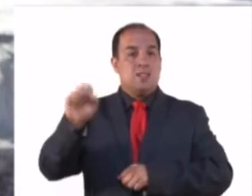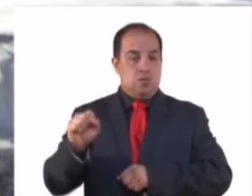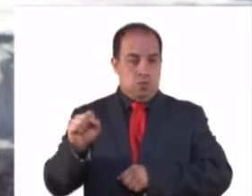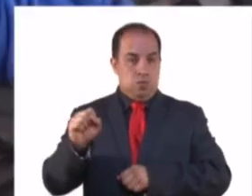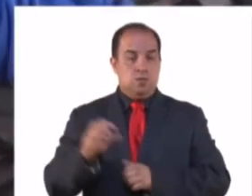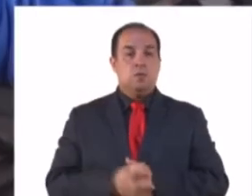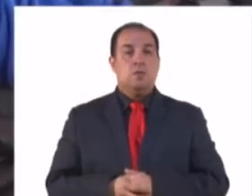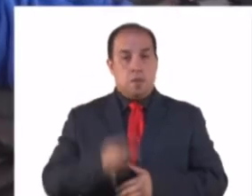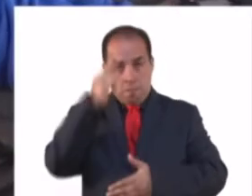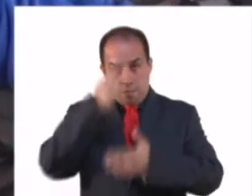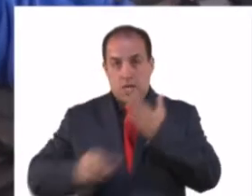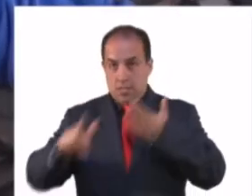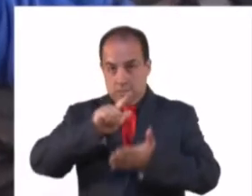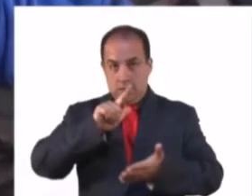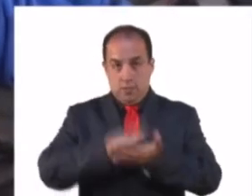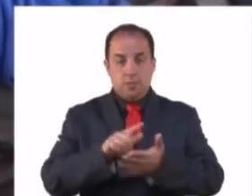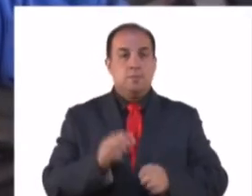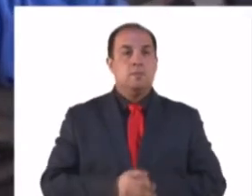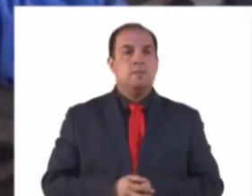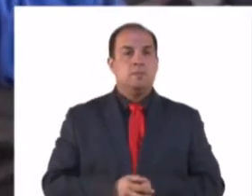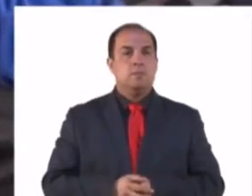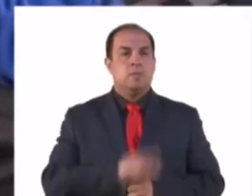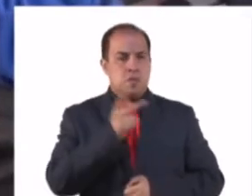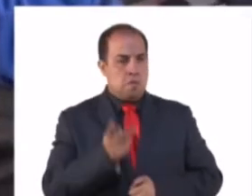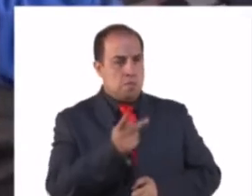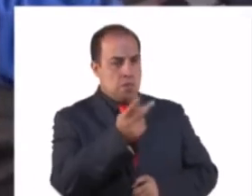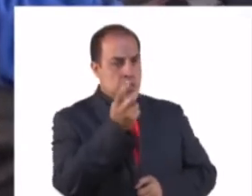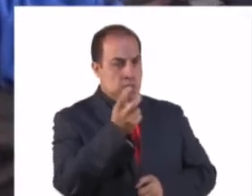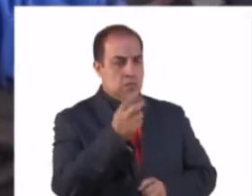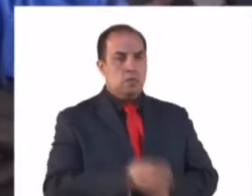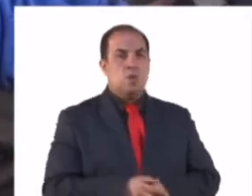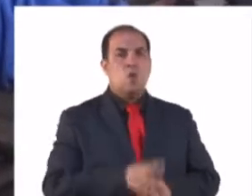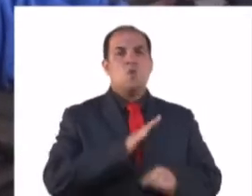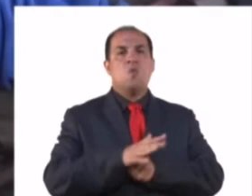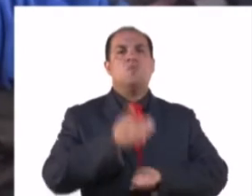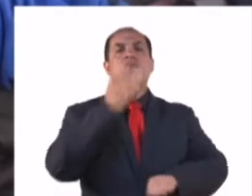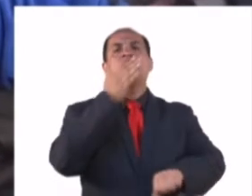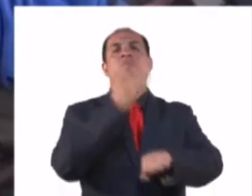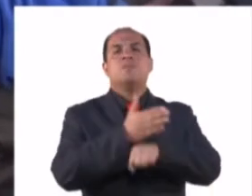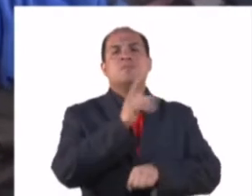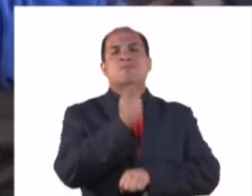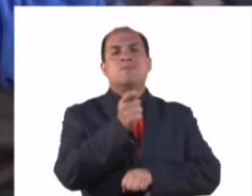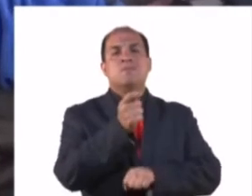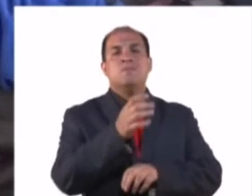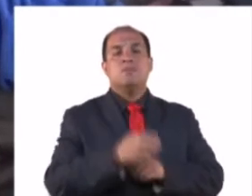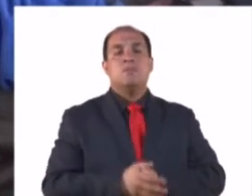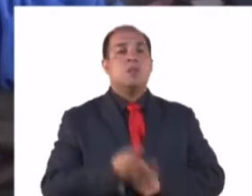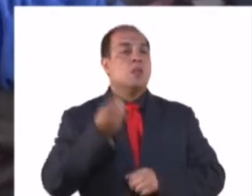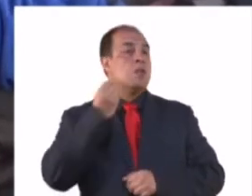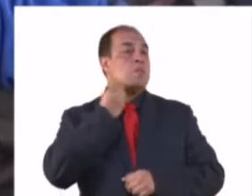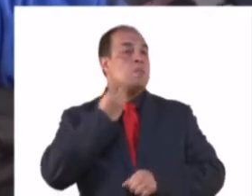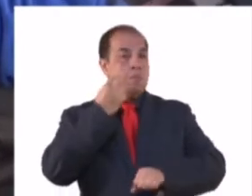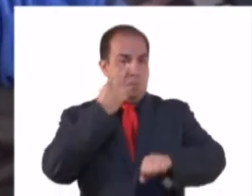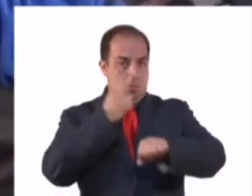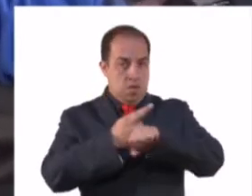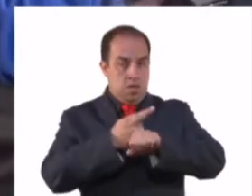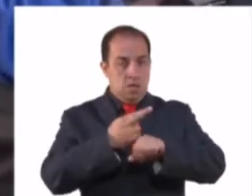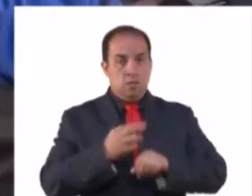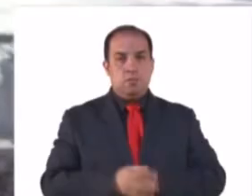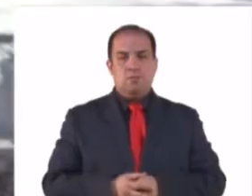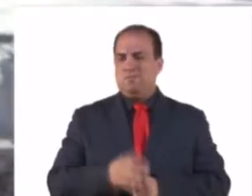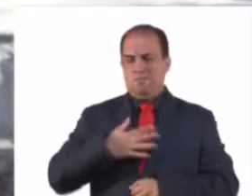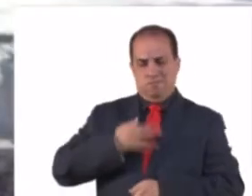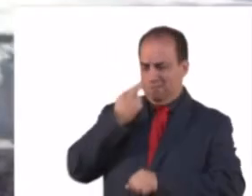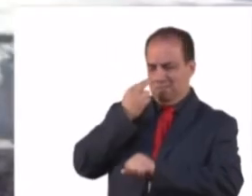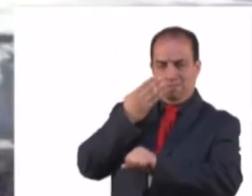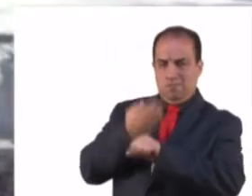La pregunta también sería es esta, la consulta a usted sería esta. ¿Qué sanciones implica? Obviamente el Ah, contralor bueno, ya, ese no me no tiene que corresponde a pedir. mí, no me